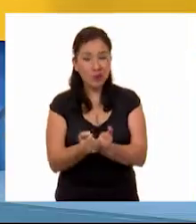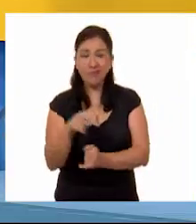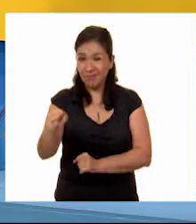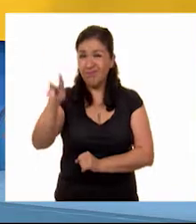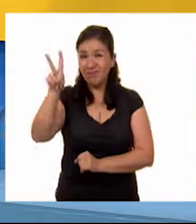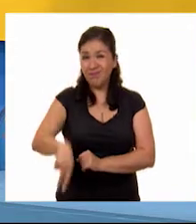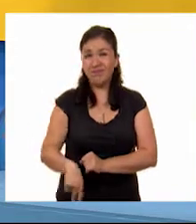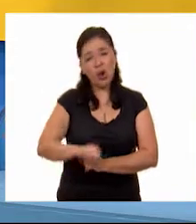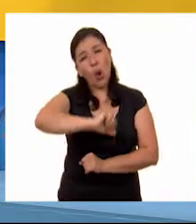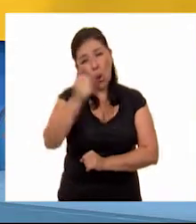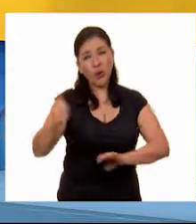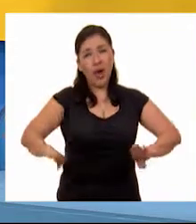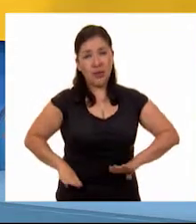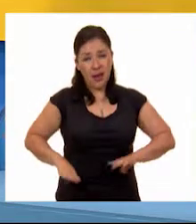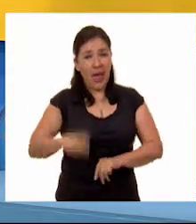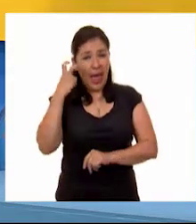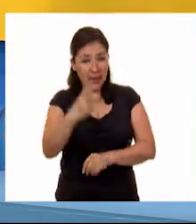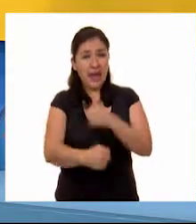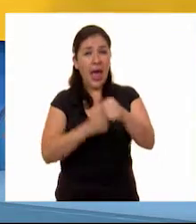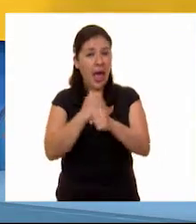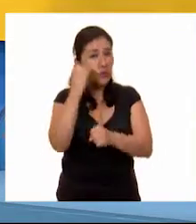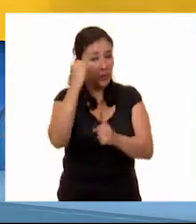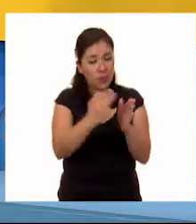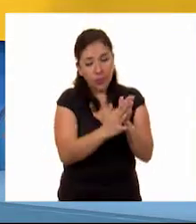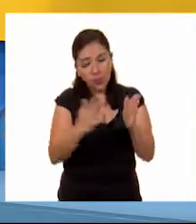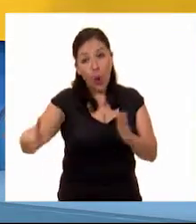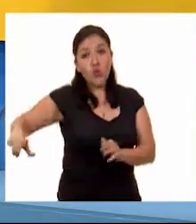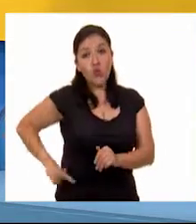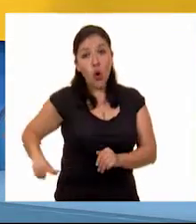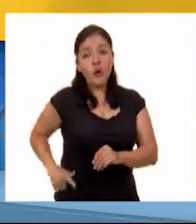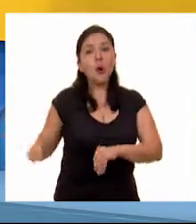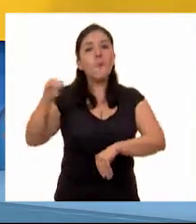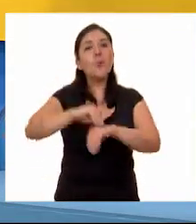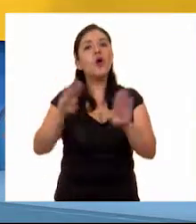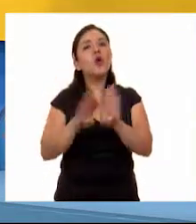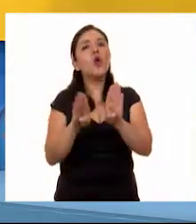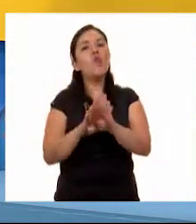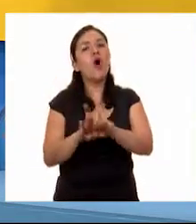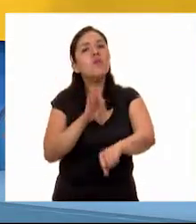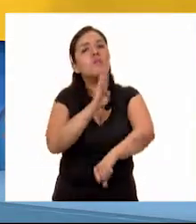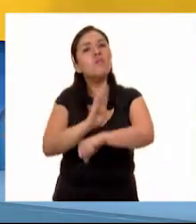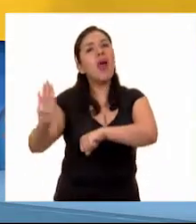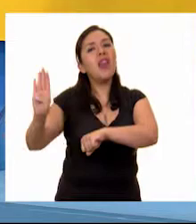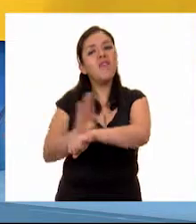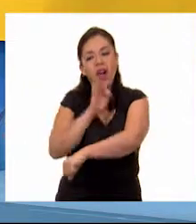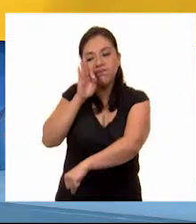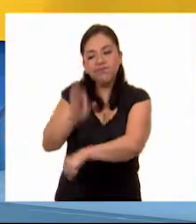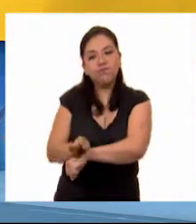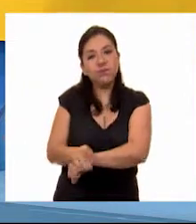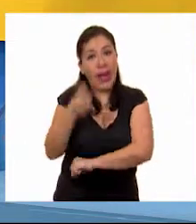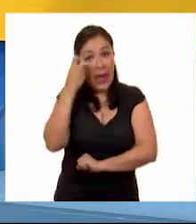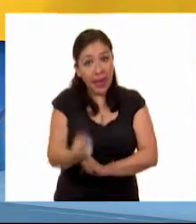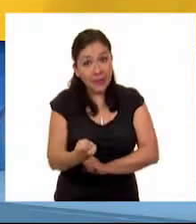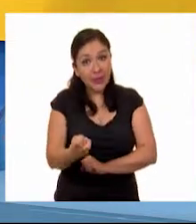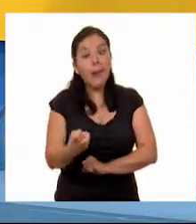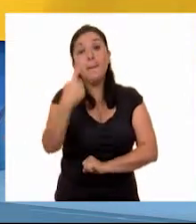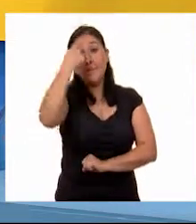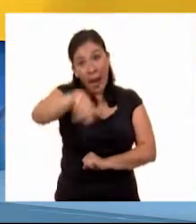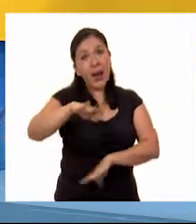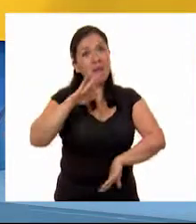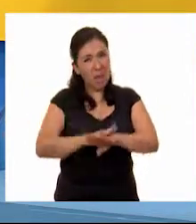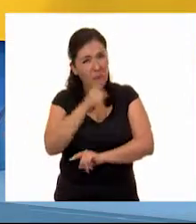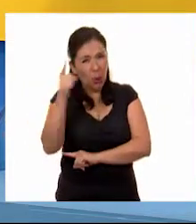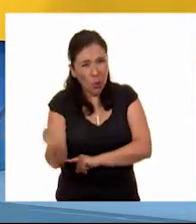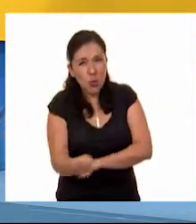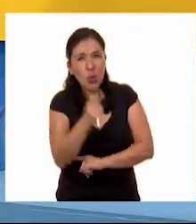Otra característica es que en estos años el Estado asumió la función de un Estado benefactor, porque para sostener